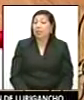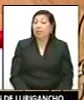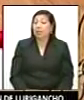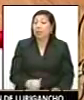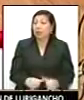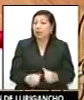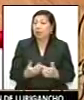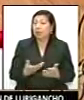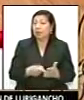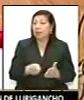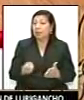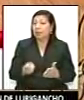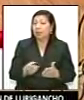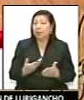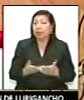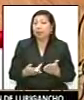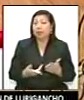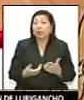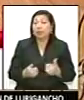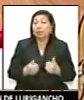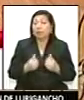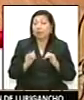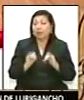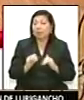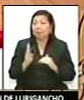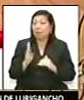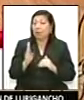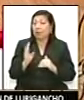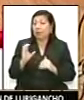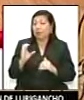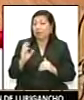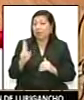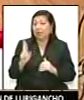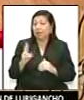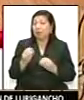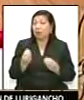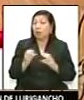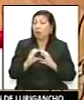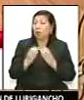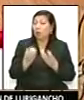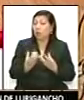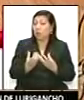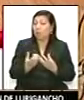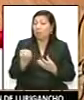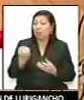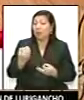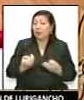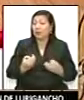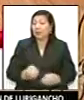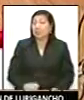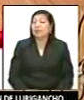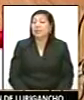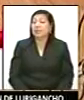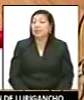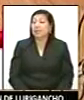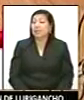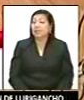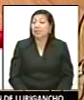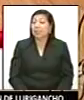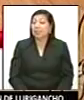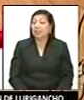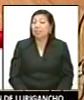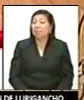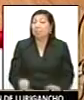numerosos de exclusiones, entre los que debe citarse el Banco Central de Reserva, Congreso de la República y el Poder Judicial.